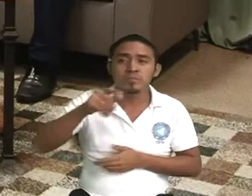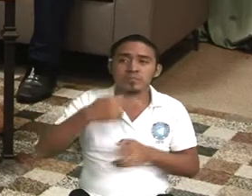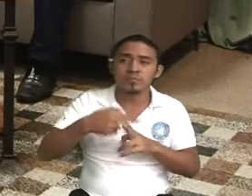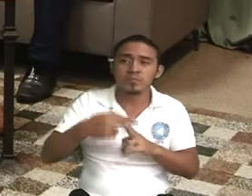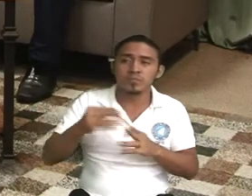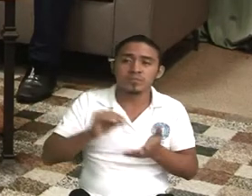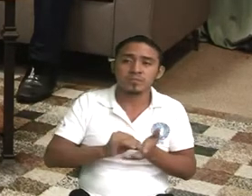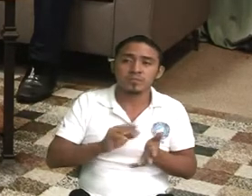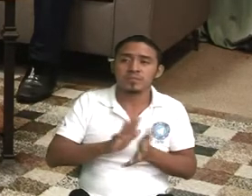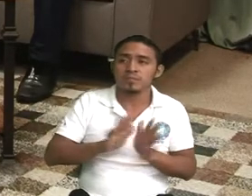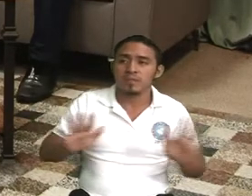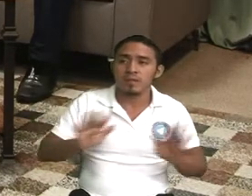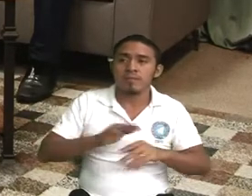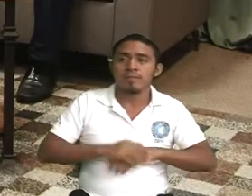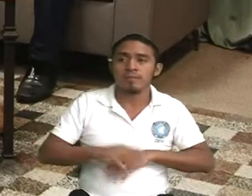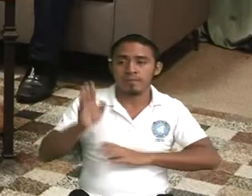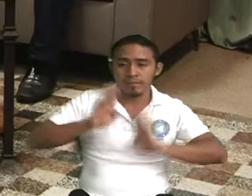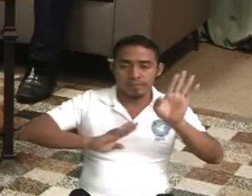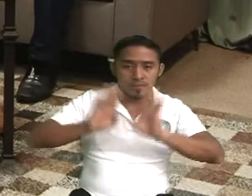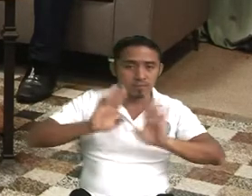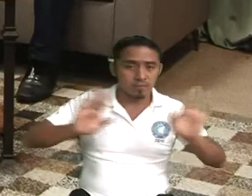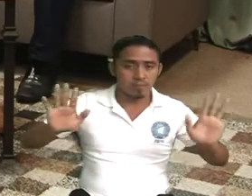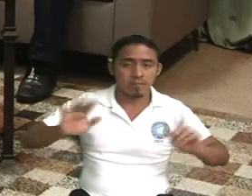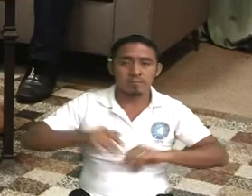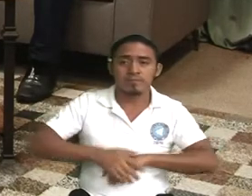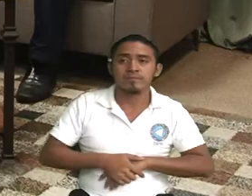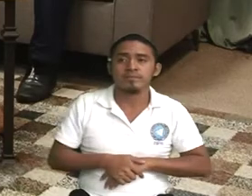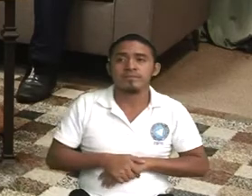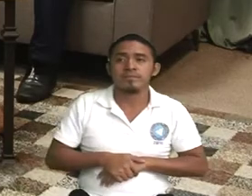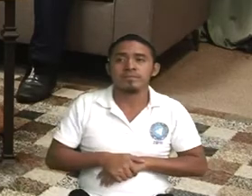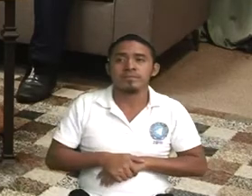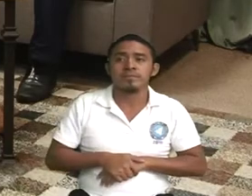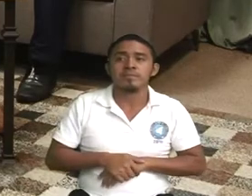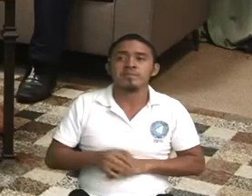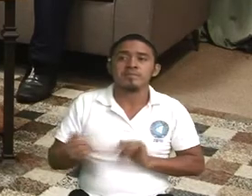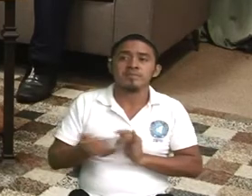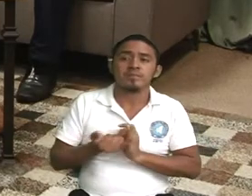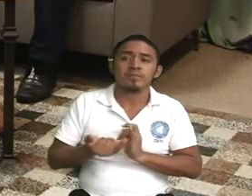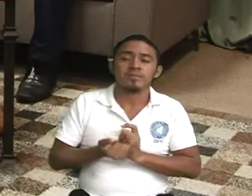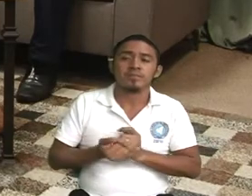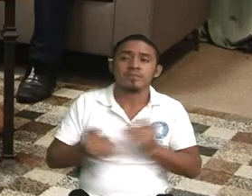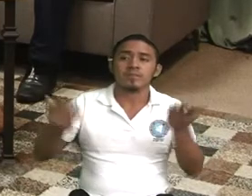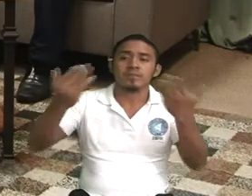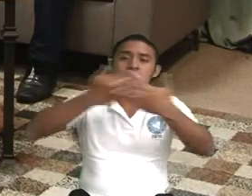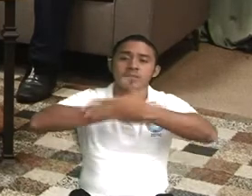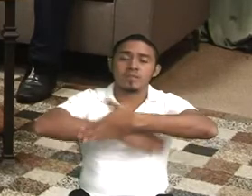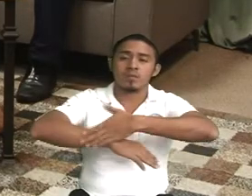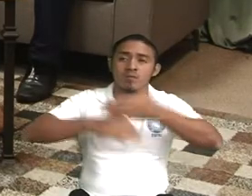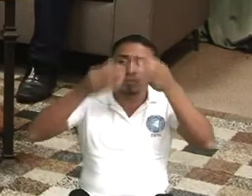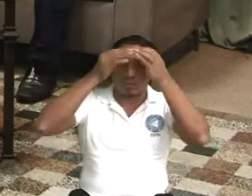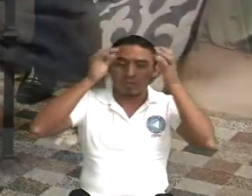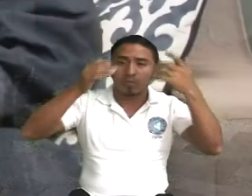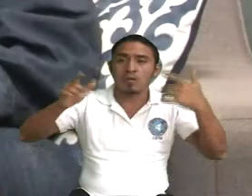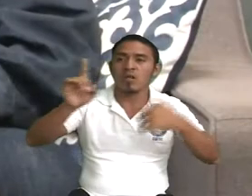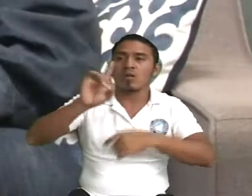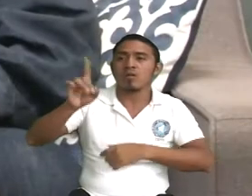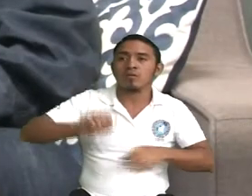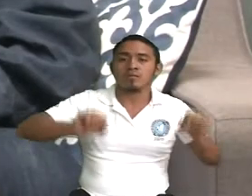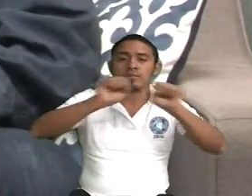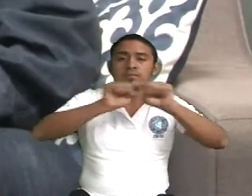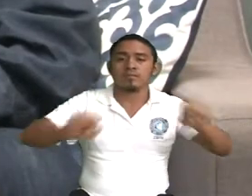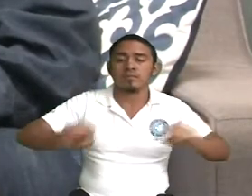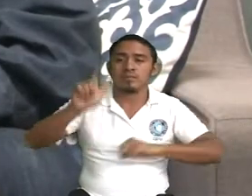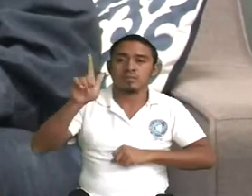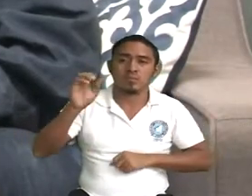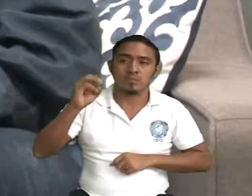inscribirse por la mañana y estar participando. Y también tenemos una noche cultural en Santo Tomás del